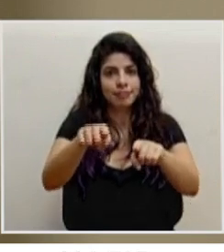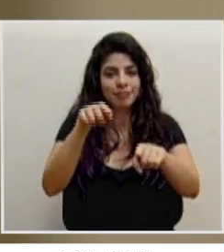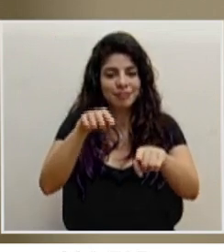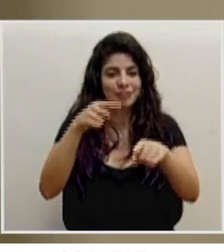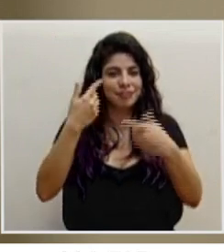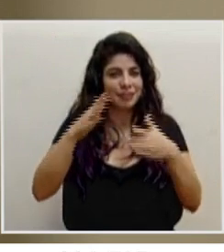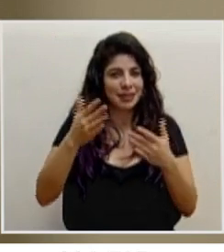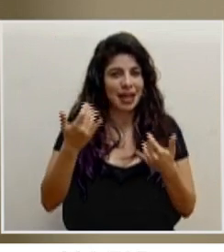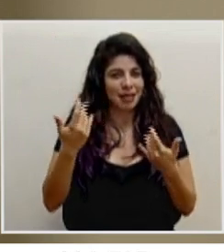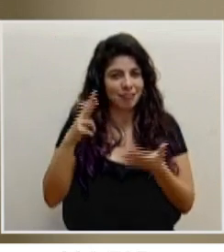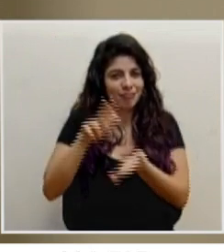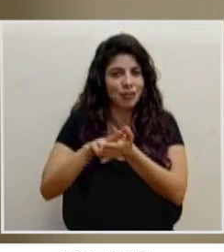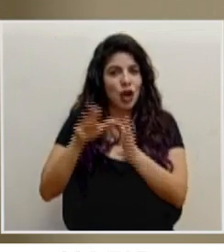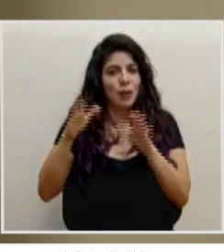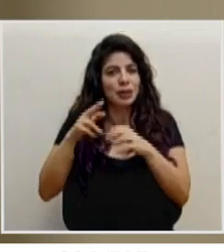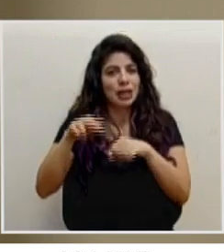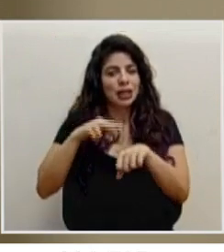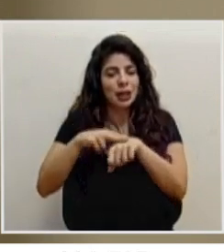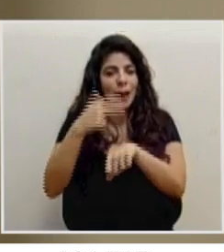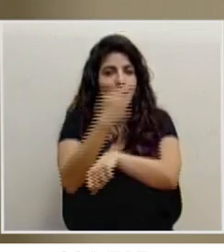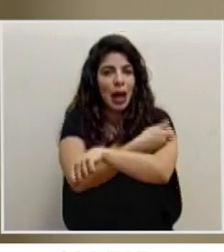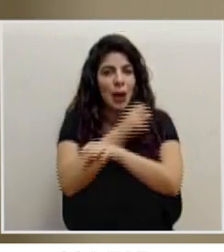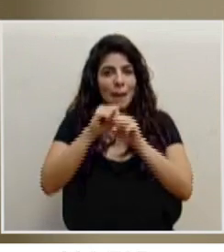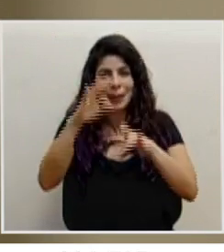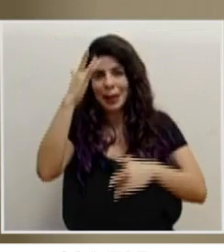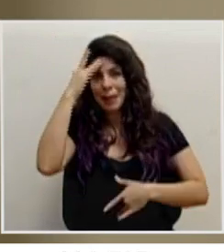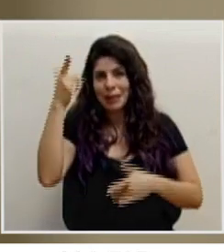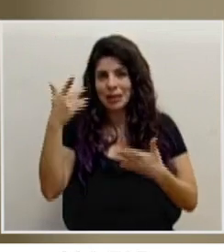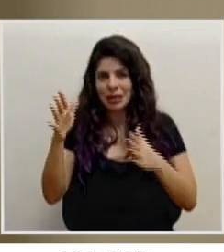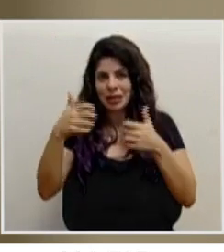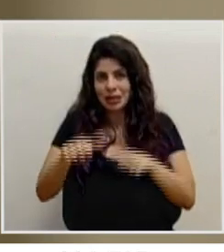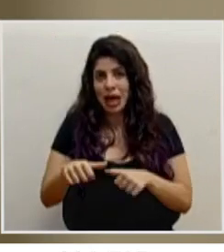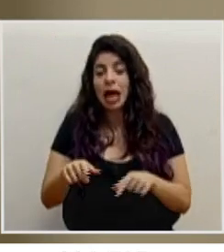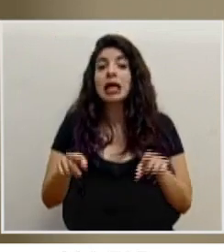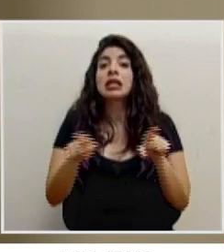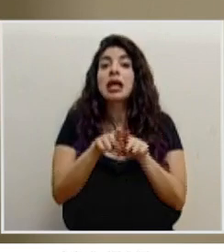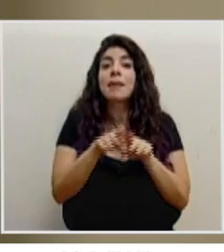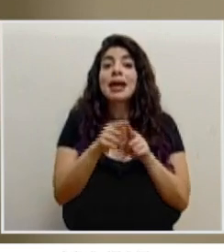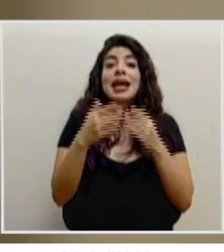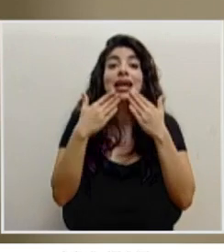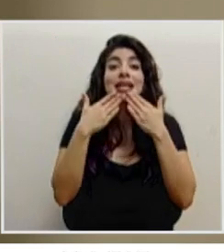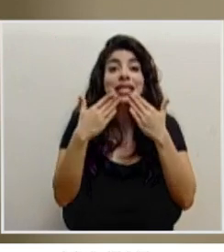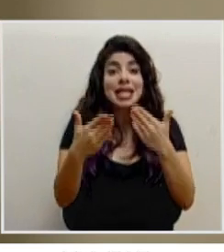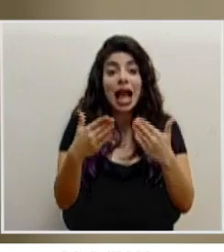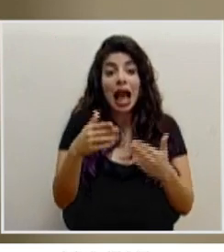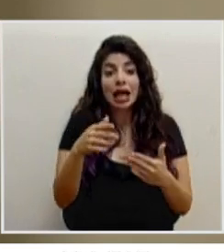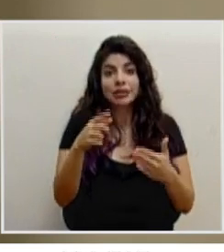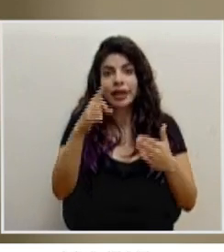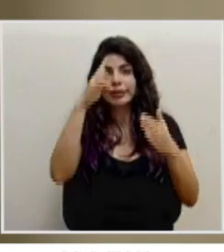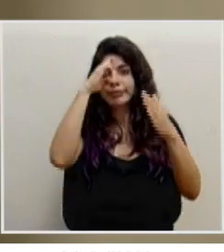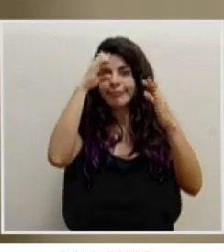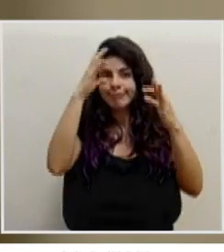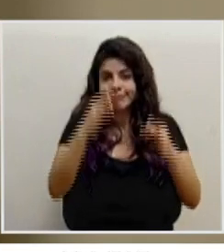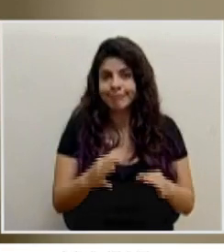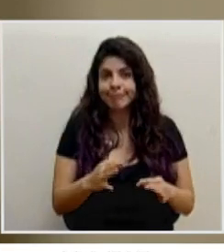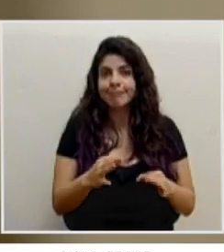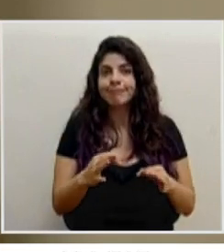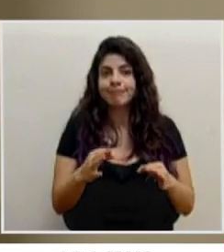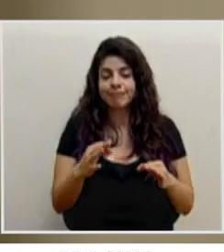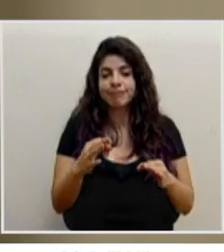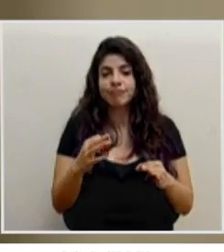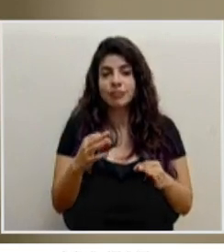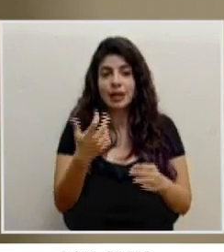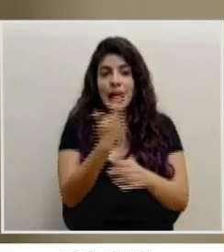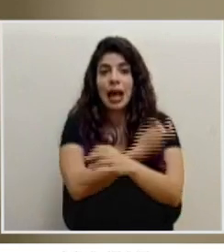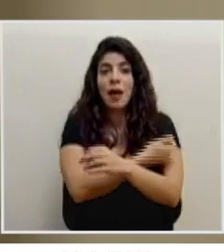ya se encuentra aprobado por la Comisión Nacional de Vacunación y Epidemiología, y que también gracias a esta decisión de disminuir la cantidad